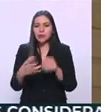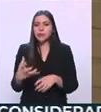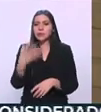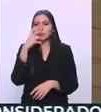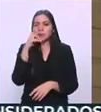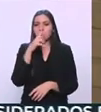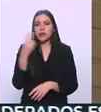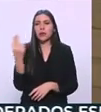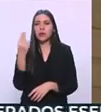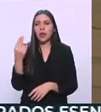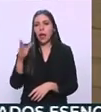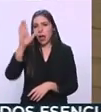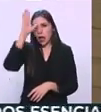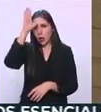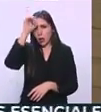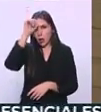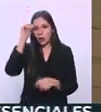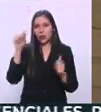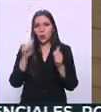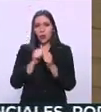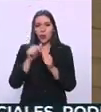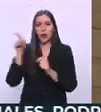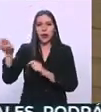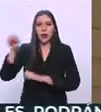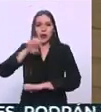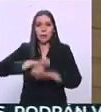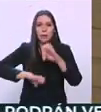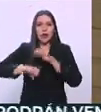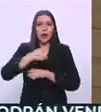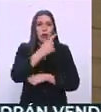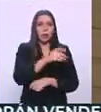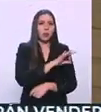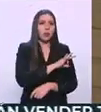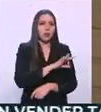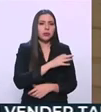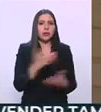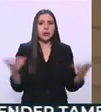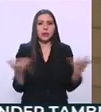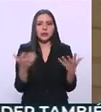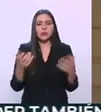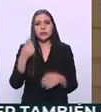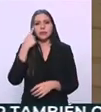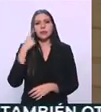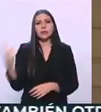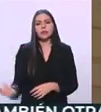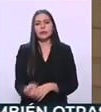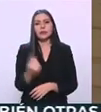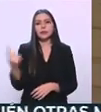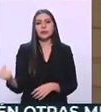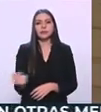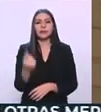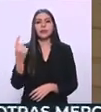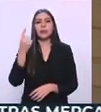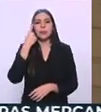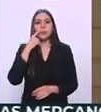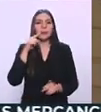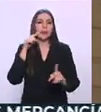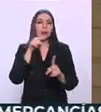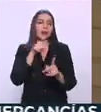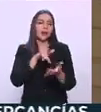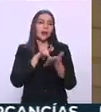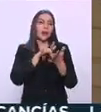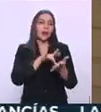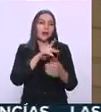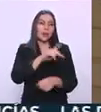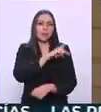hay empresas que tienen capacidad, que tienen esta visión de soberanía también y de preeminencia en favor del